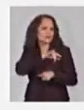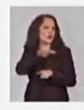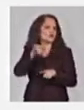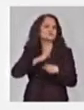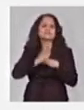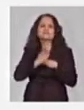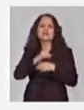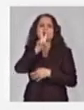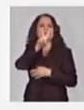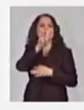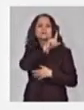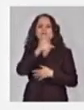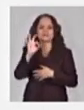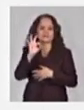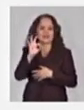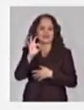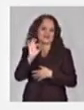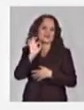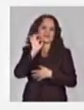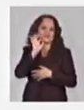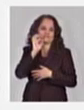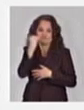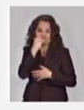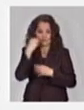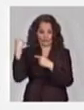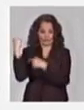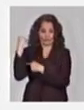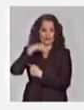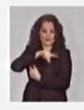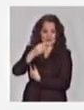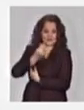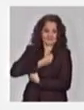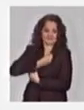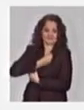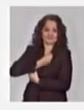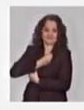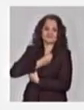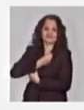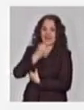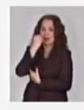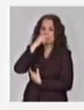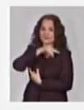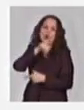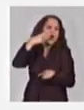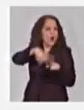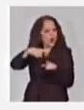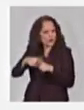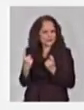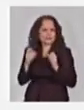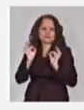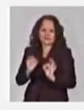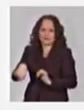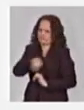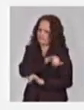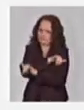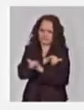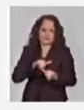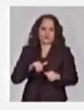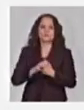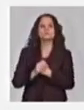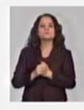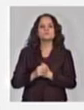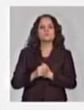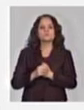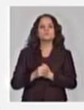porque ningún alimento tiene kilocalorías puras. ¿Sí? Claro. Esto se mide en términos de kilocalorías, proteína y grasa.